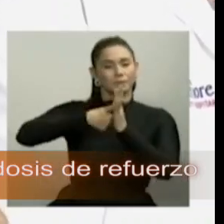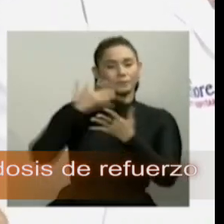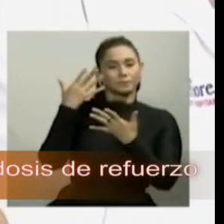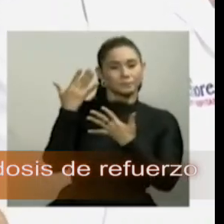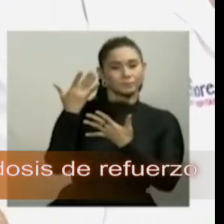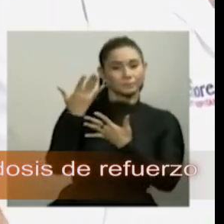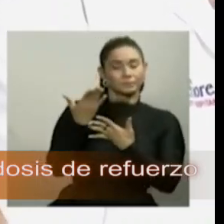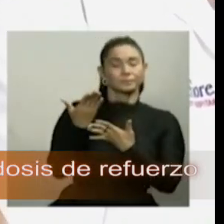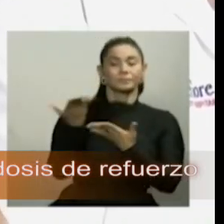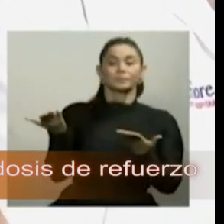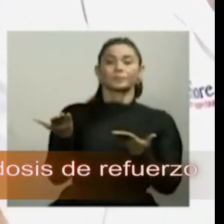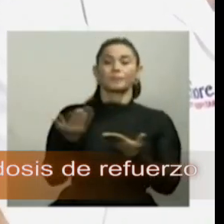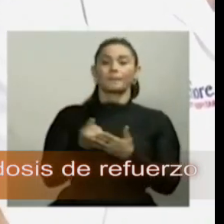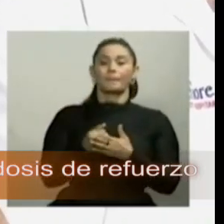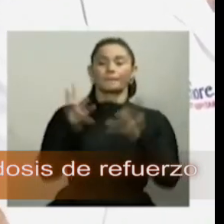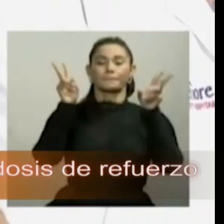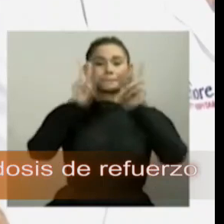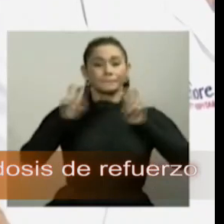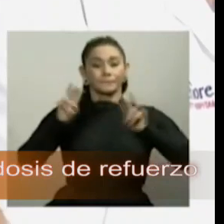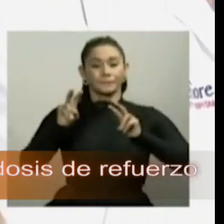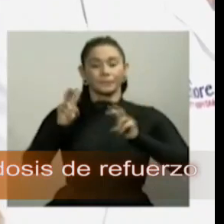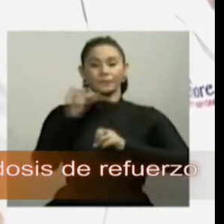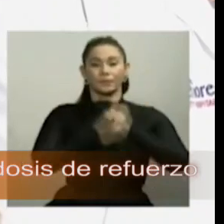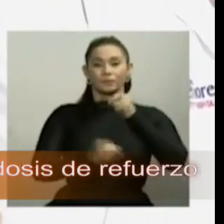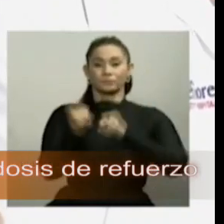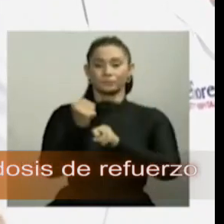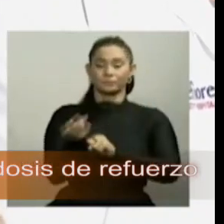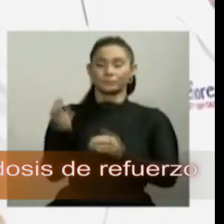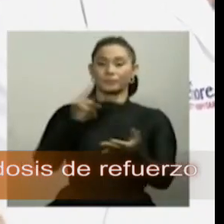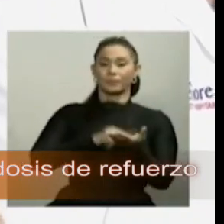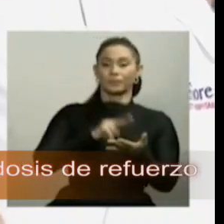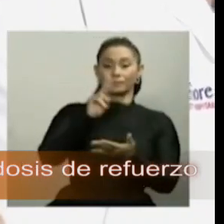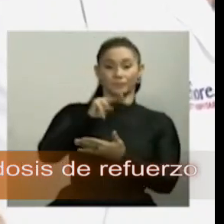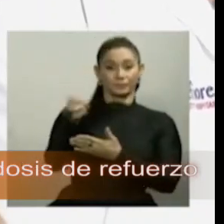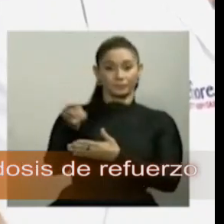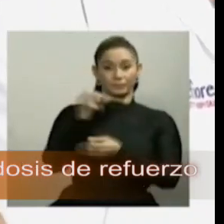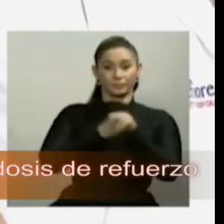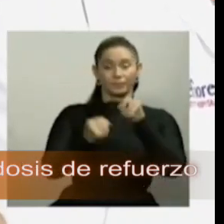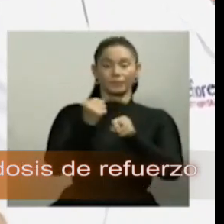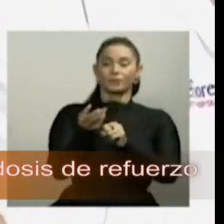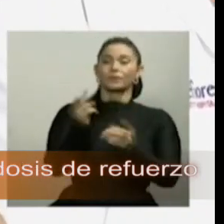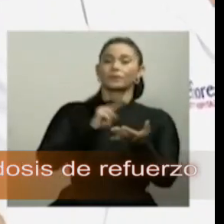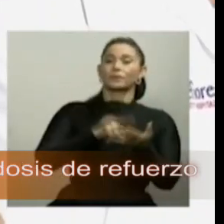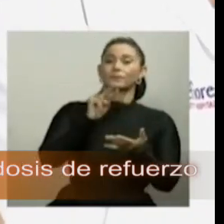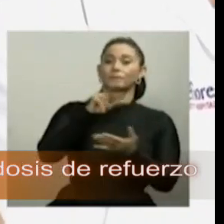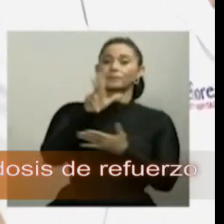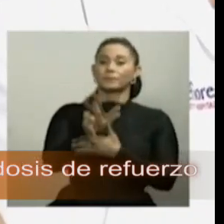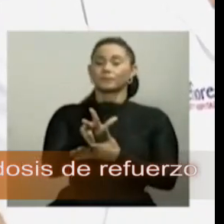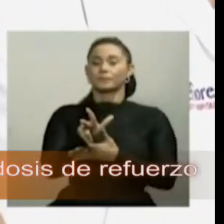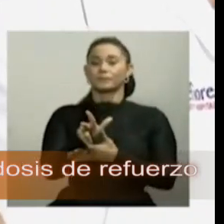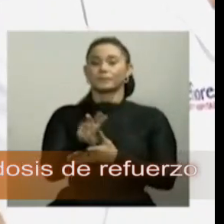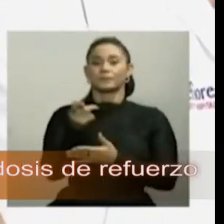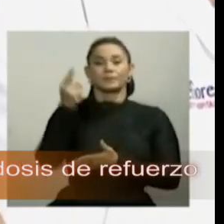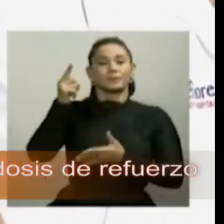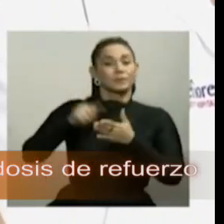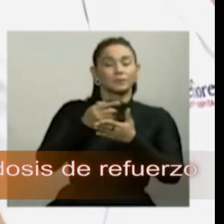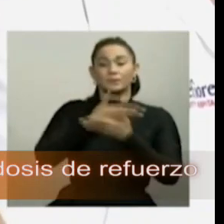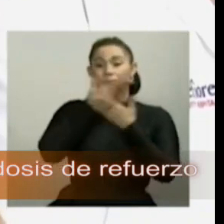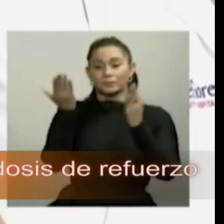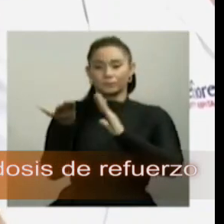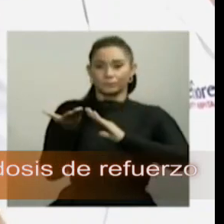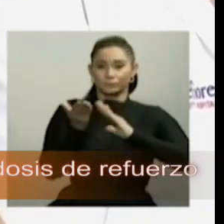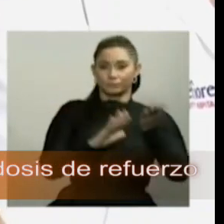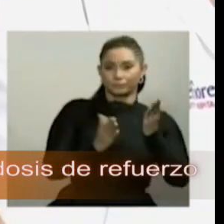entonces a la finalización de esos estudios en el año 2022-2023 iba a resultar en una pérdida de vida y en